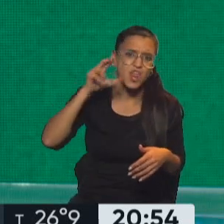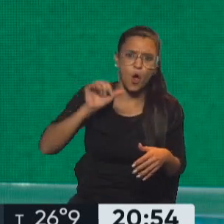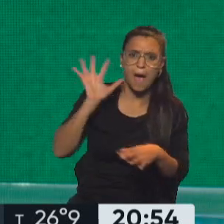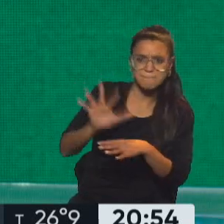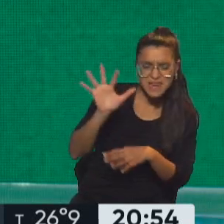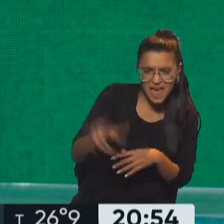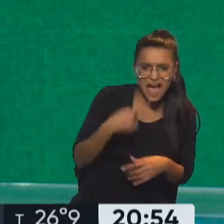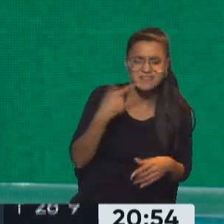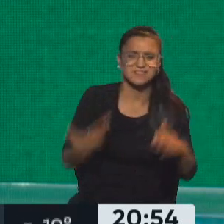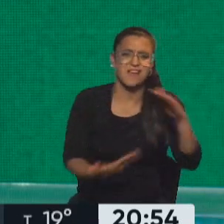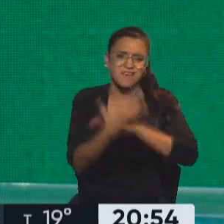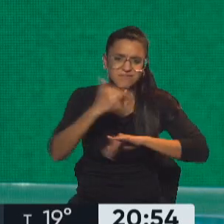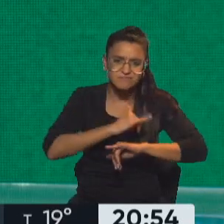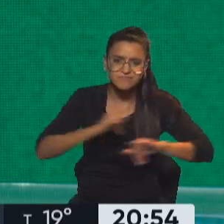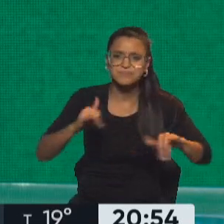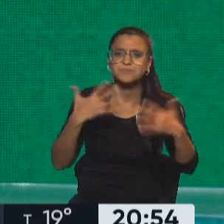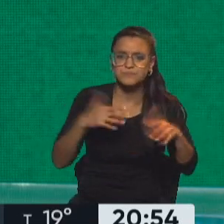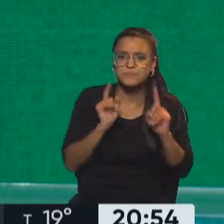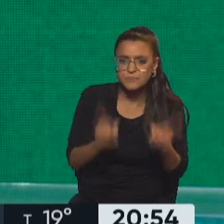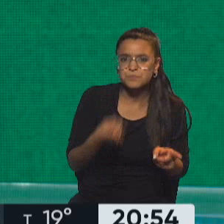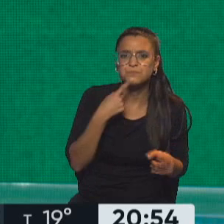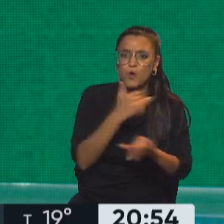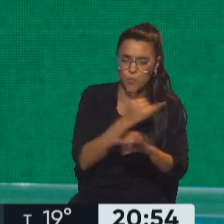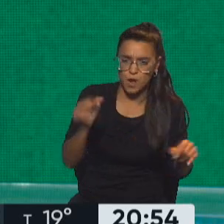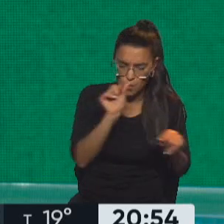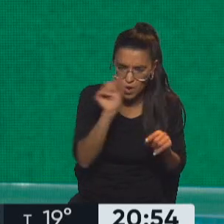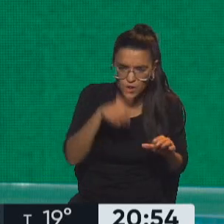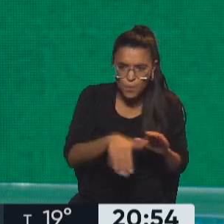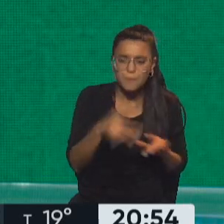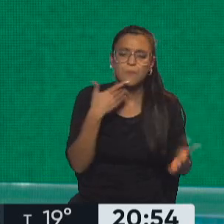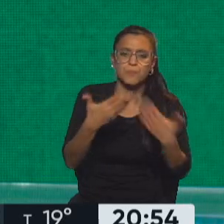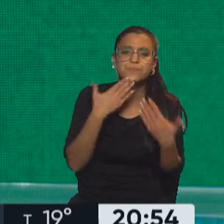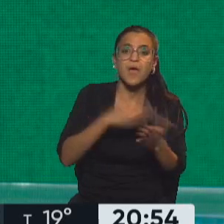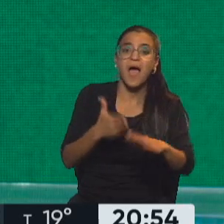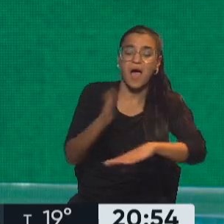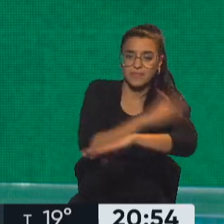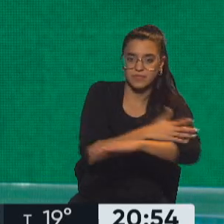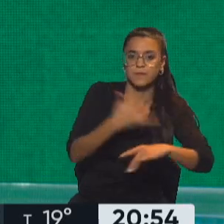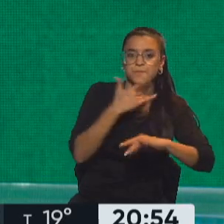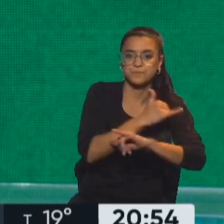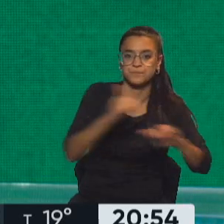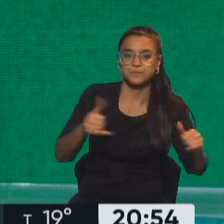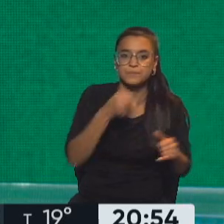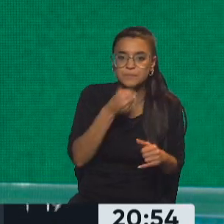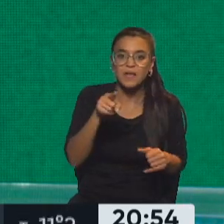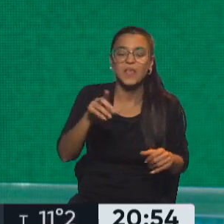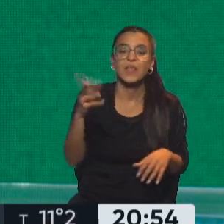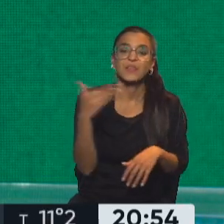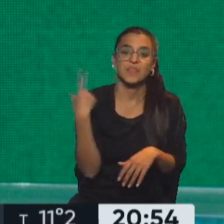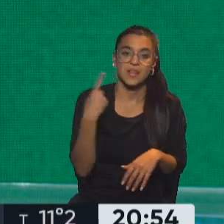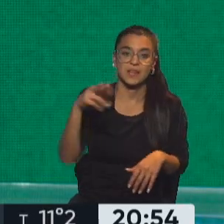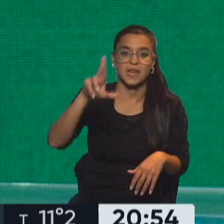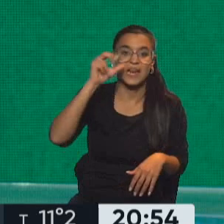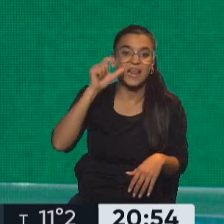amenazas en las redes sociales, sobre todo comunicados de los que enseguida vamos a hablar. Pero antes compartimos una nota con el director del